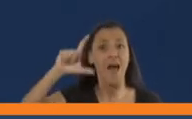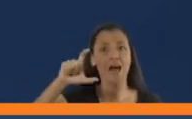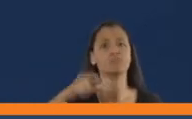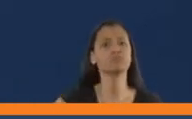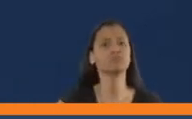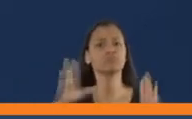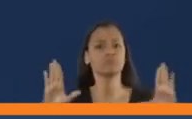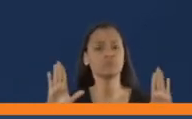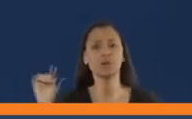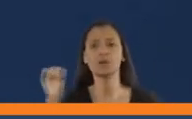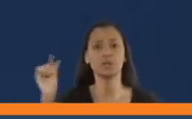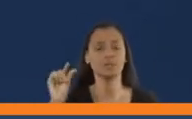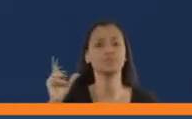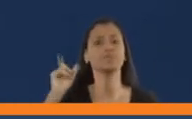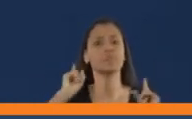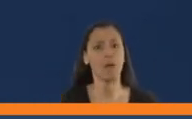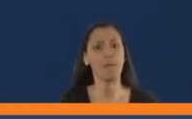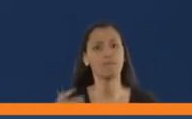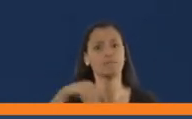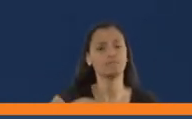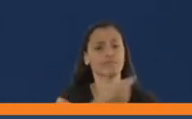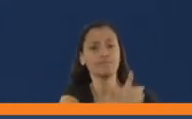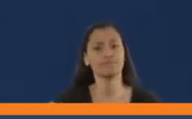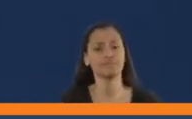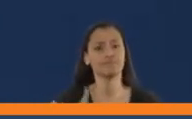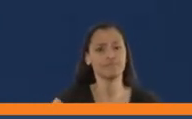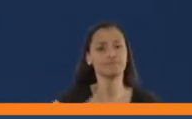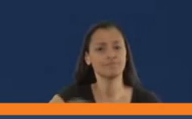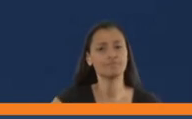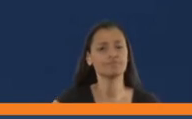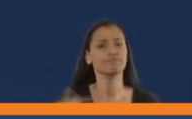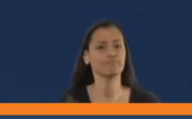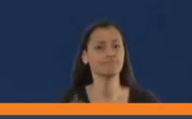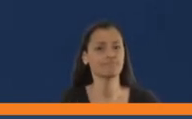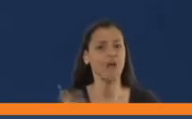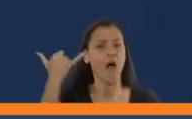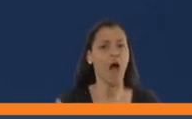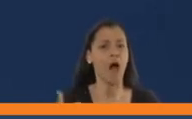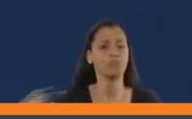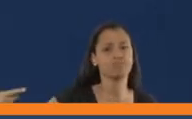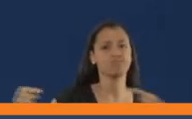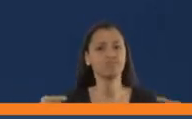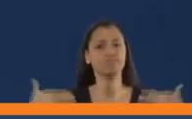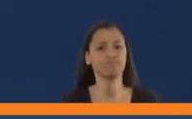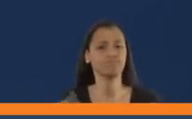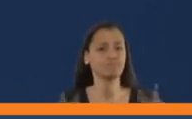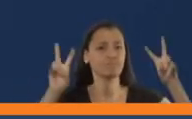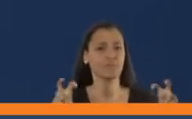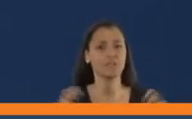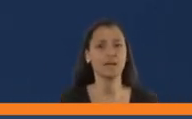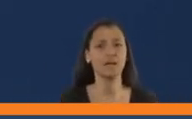estados latinoamericanos y del caribe allí convivimos en la diversidad y nos respetamos